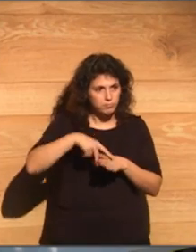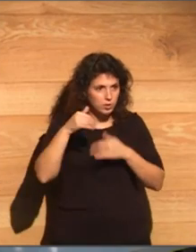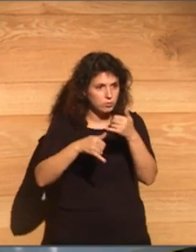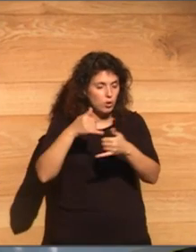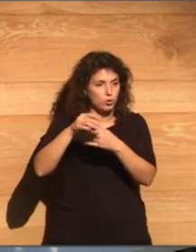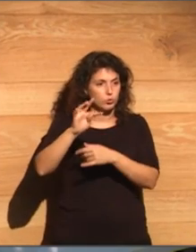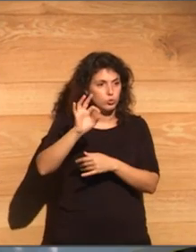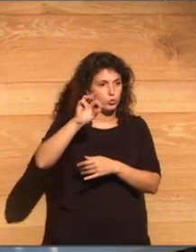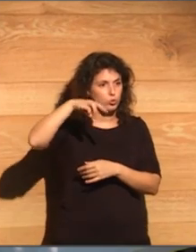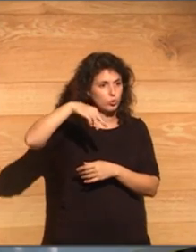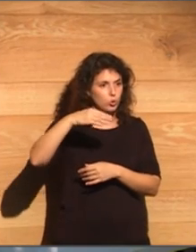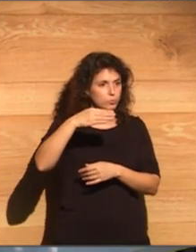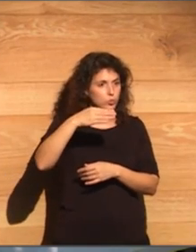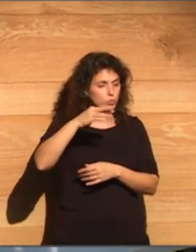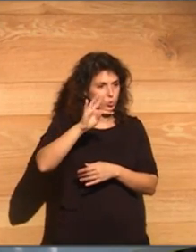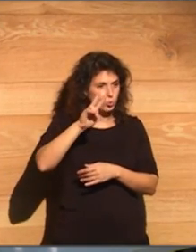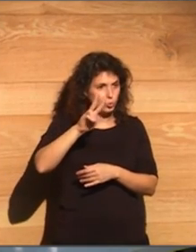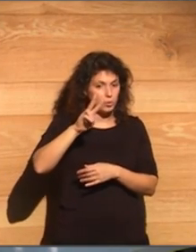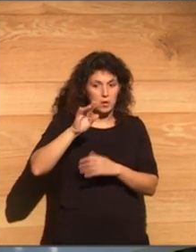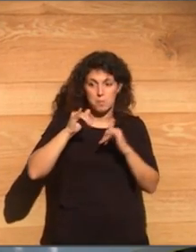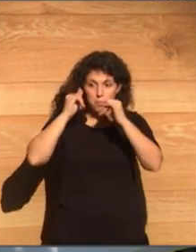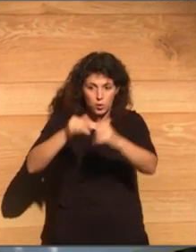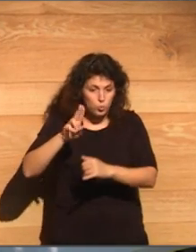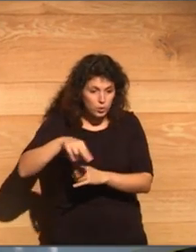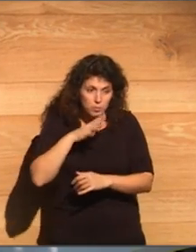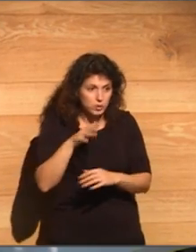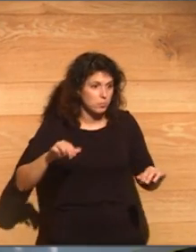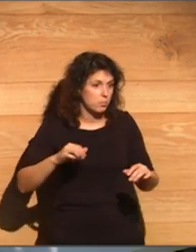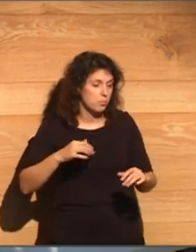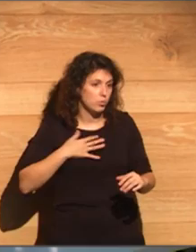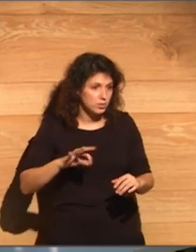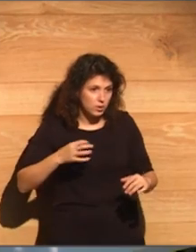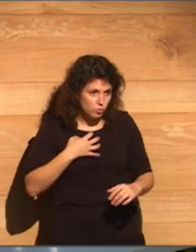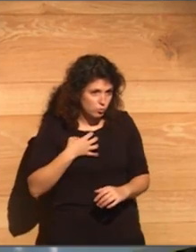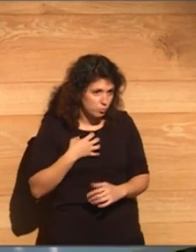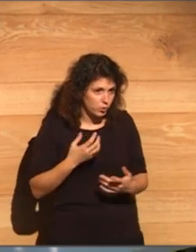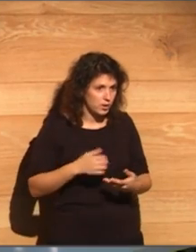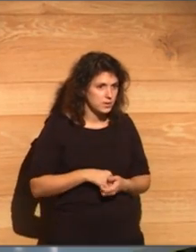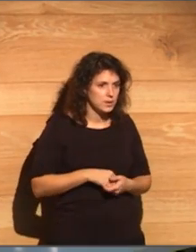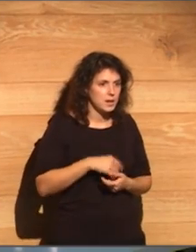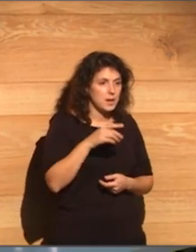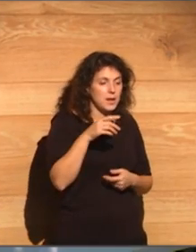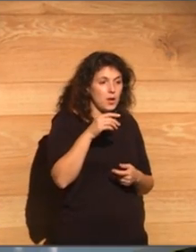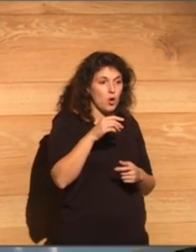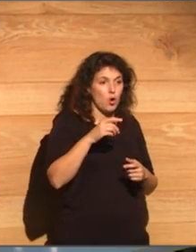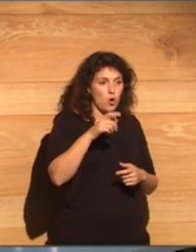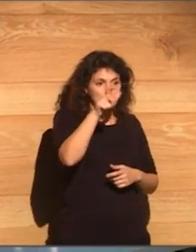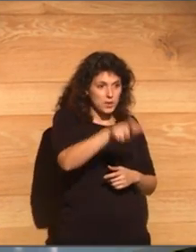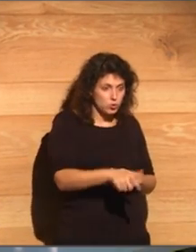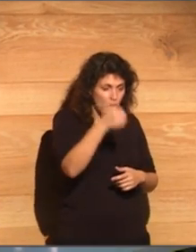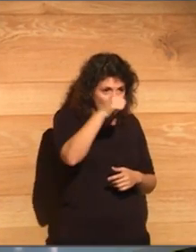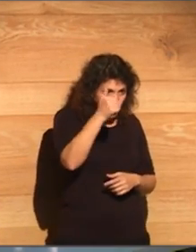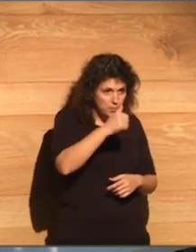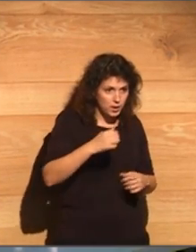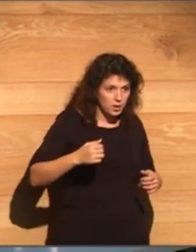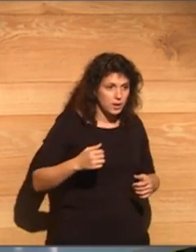grita, nunca llegarás, porque no es posible. Y además también habla de eso, de el hombre no lo va a conseguir, en este caso el hombre me refiero el varón,